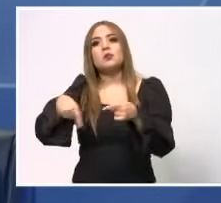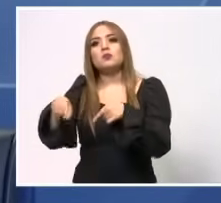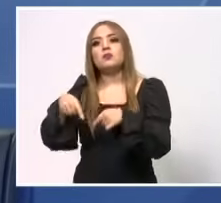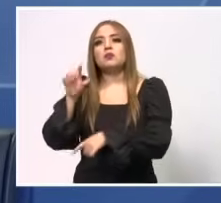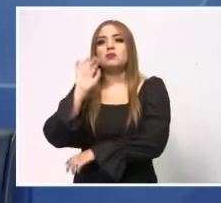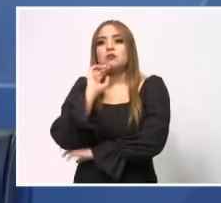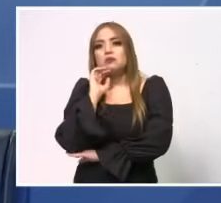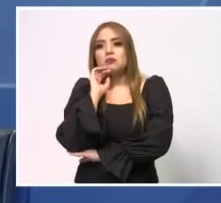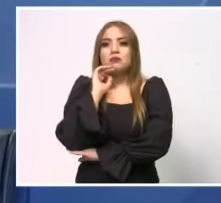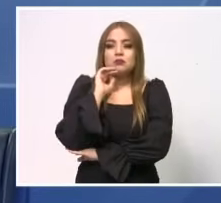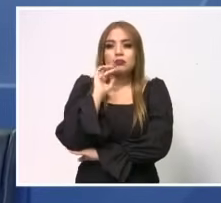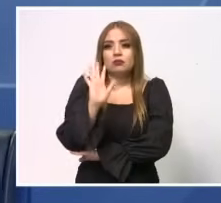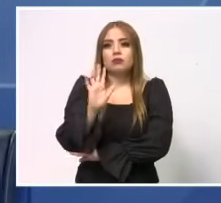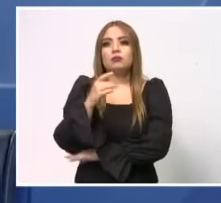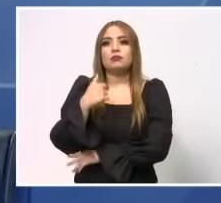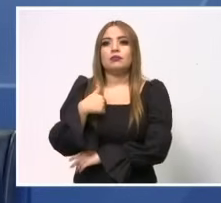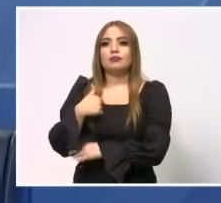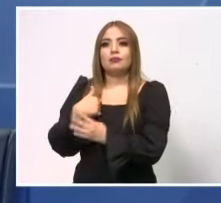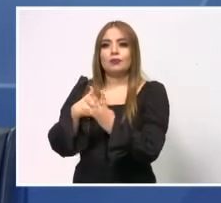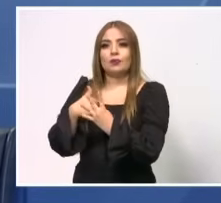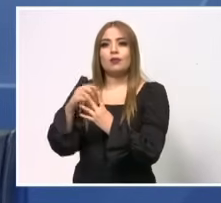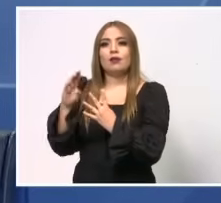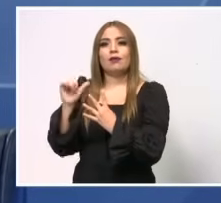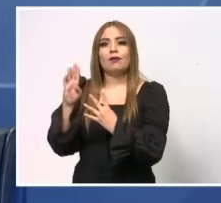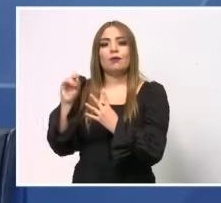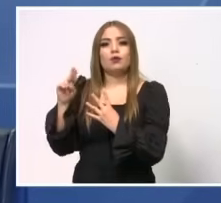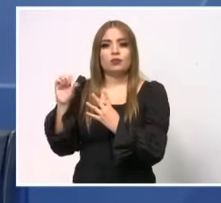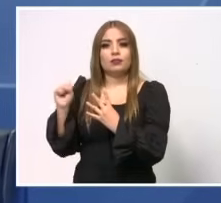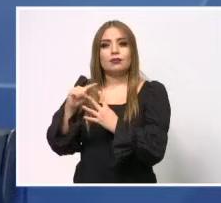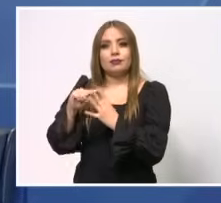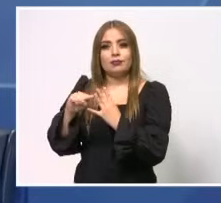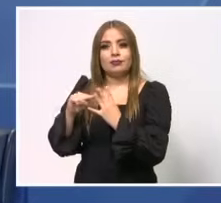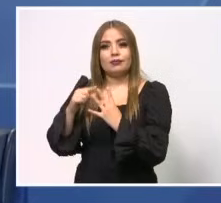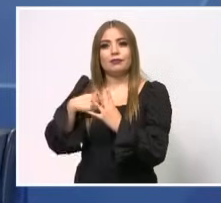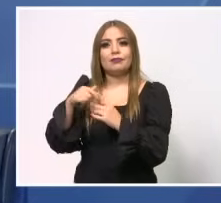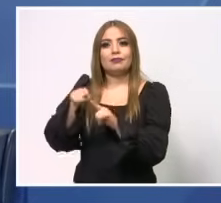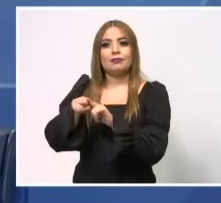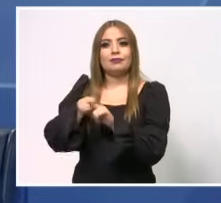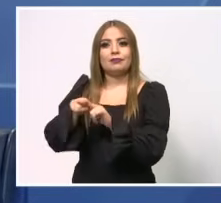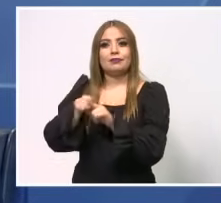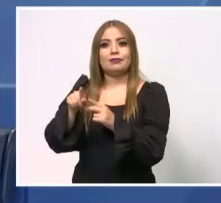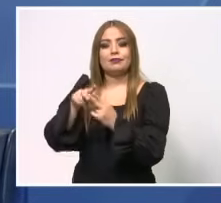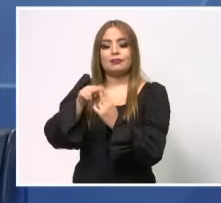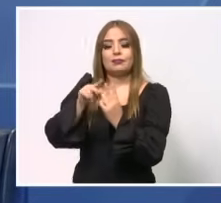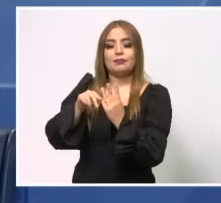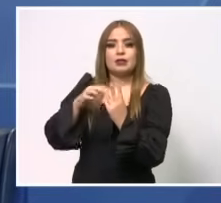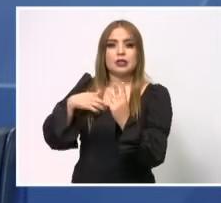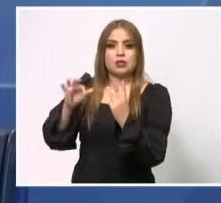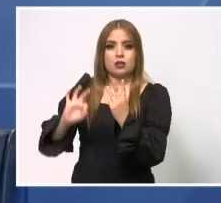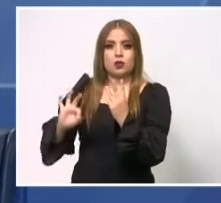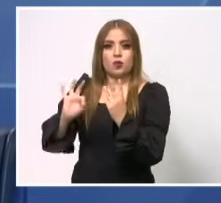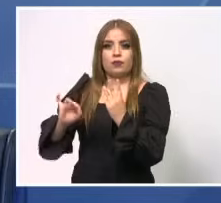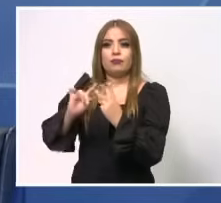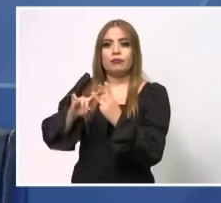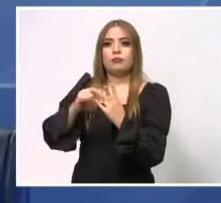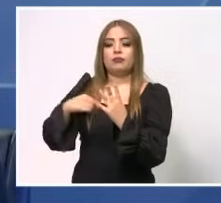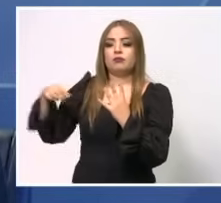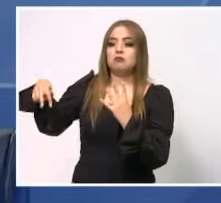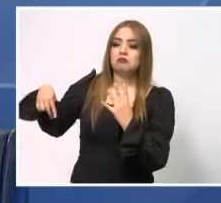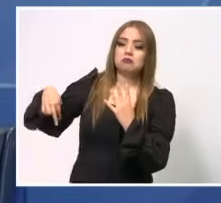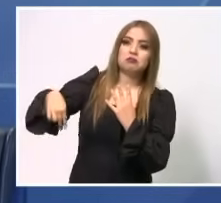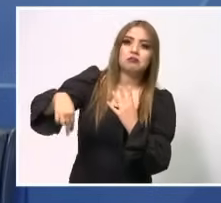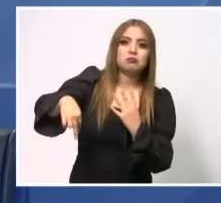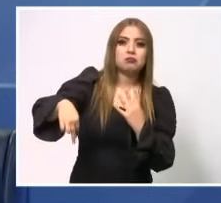tiene cuatro abonos de hecho y eran tres mis hermanos y y mi tío Entonces yo bajo